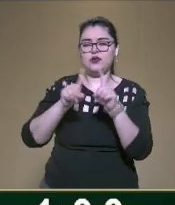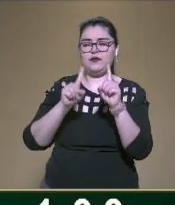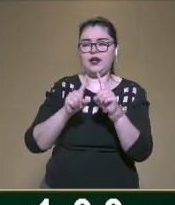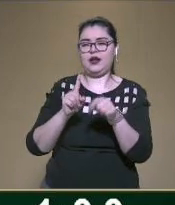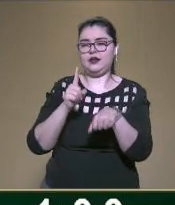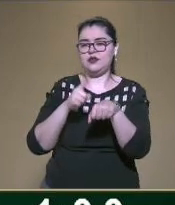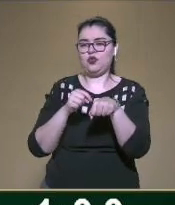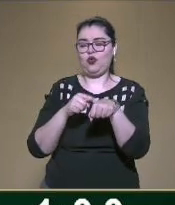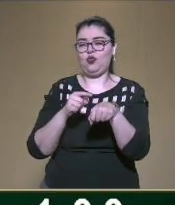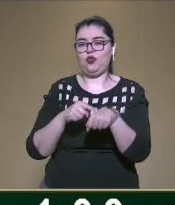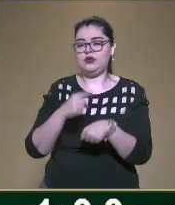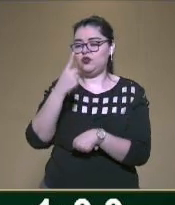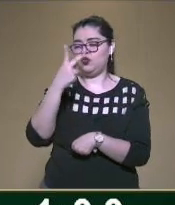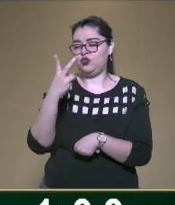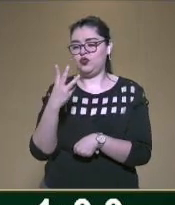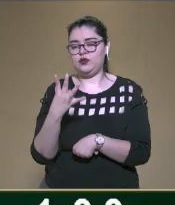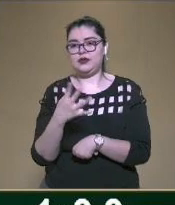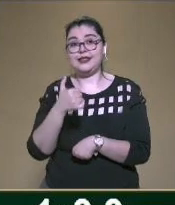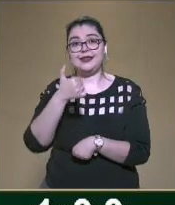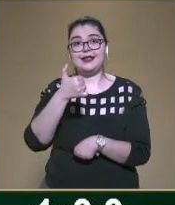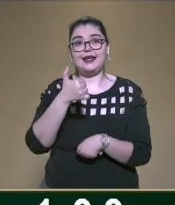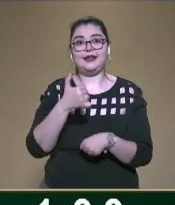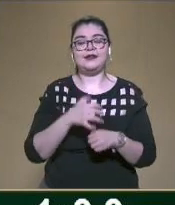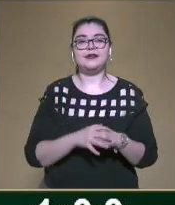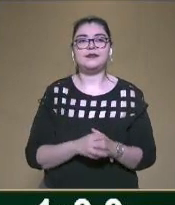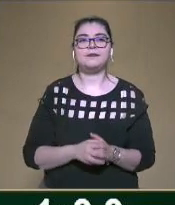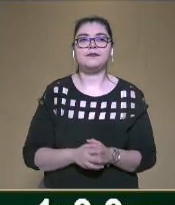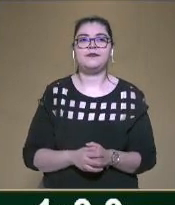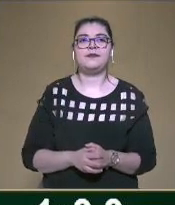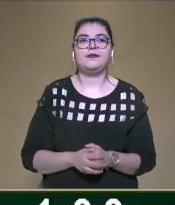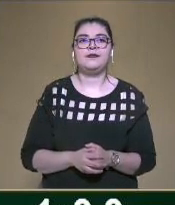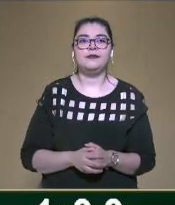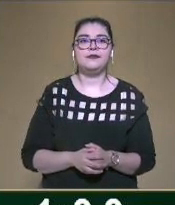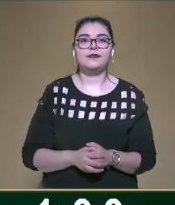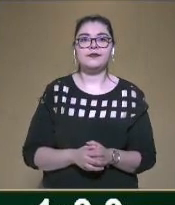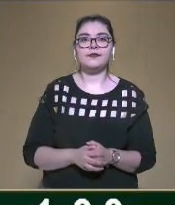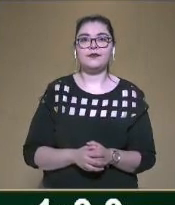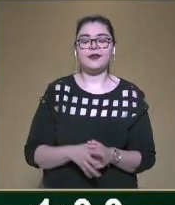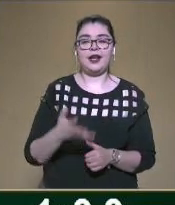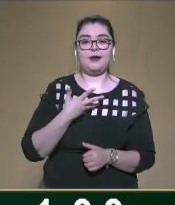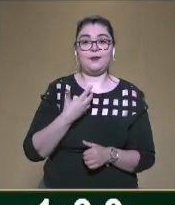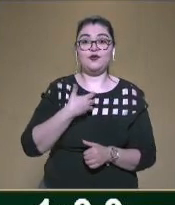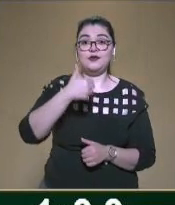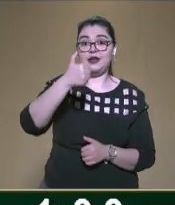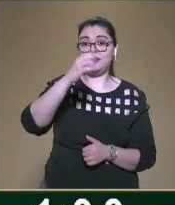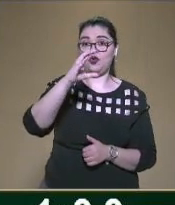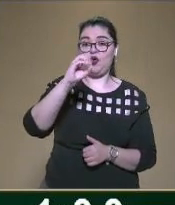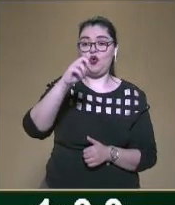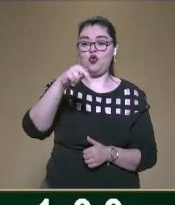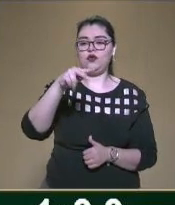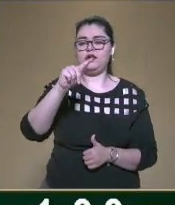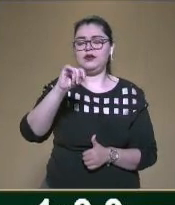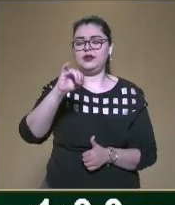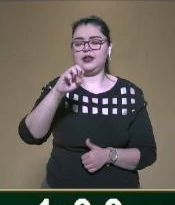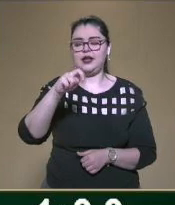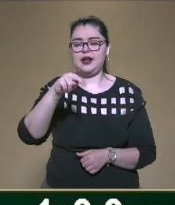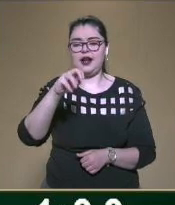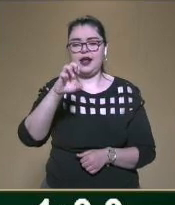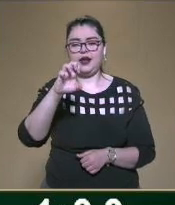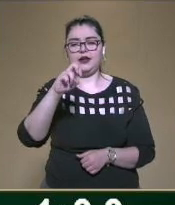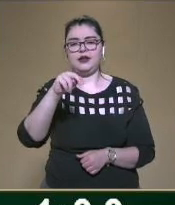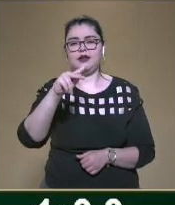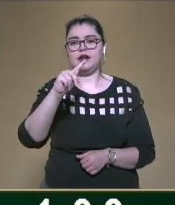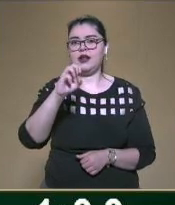pero en este caso lo usamos para contar. Son 6 continentes. Pero, a ver, maestro, ¿en